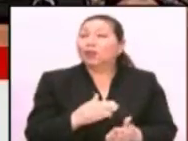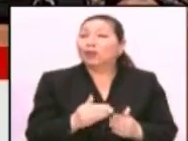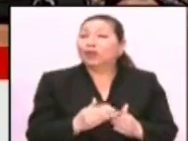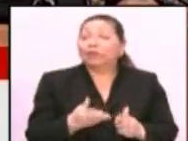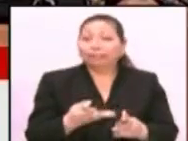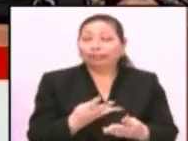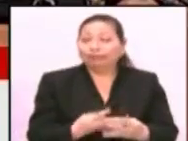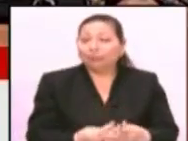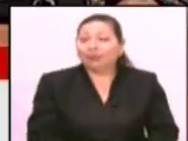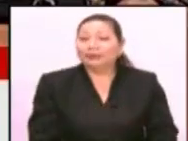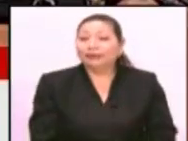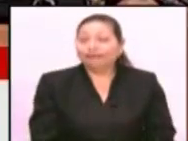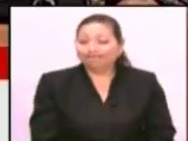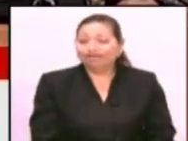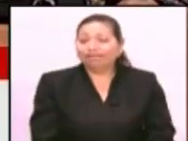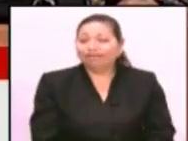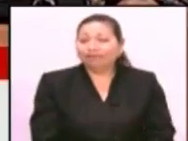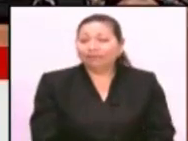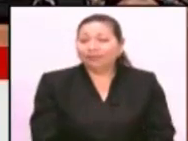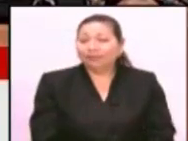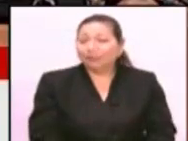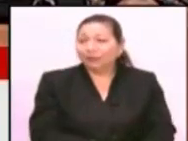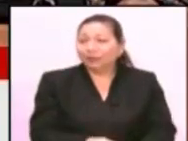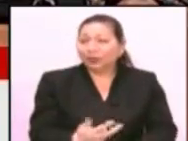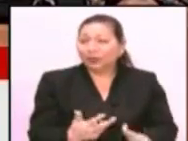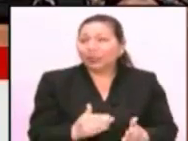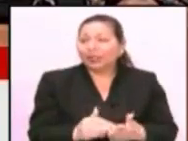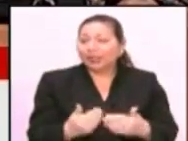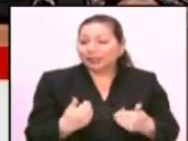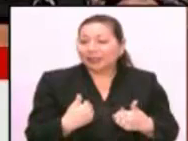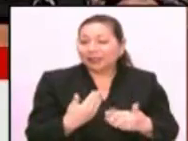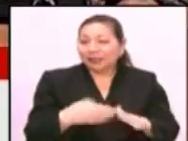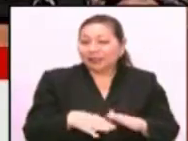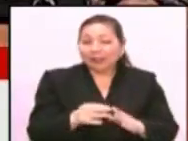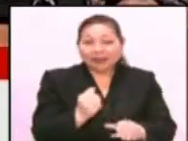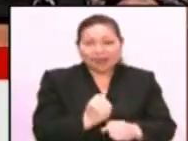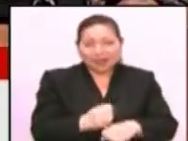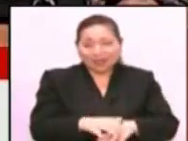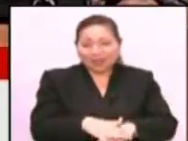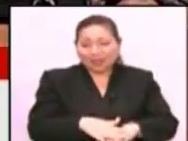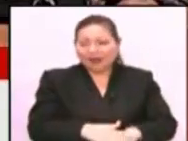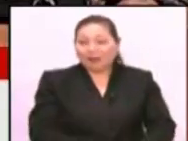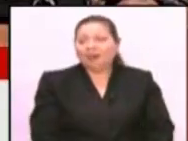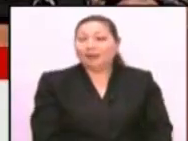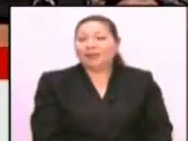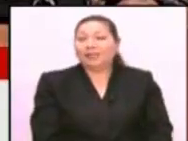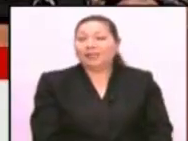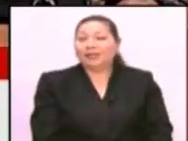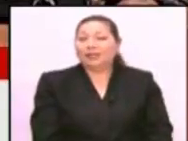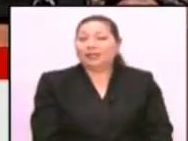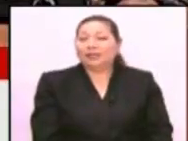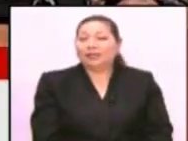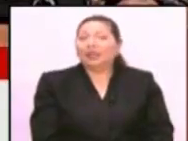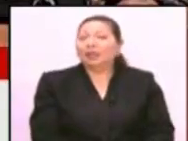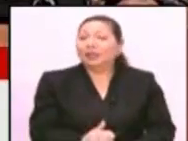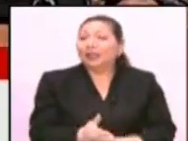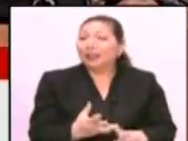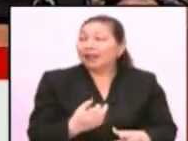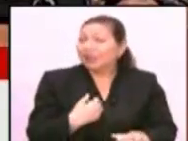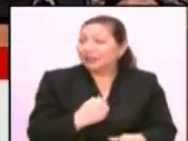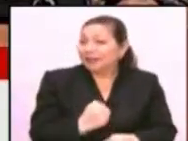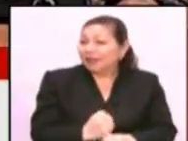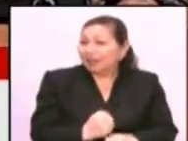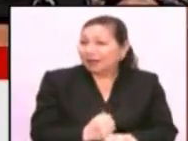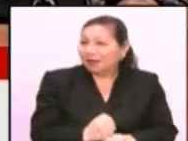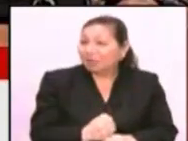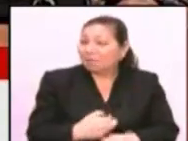vayan a celda, se come 2 horas de las 8 horas que debería tener el interno en temas productivos. Entonces, un empresario que ingresa, que quiere trabajar,